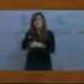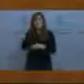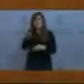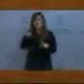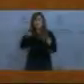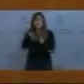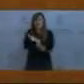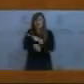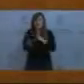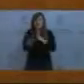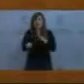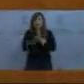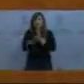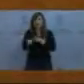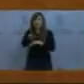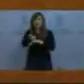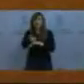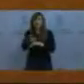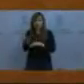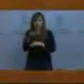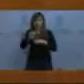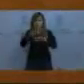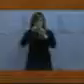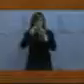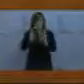sencillamente, mantenimiento de un hospital.